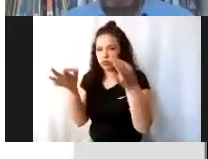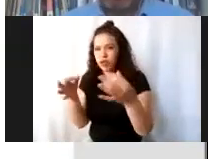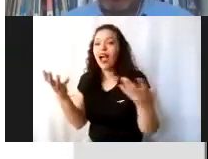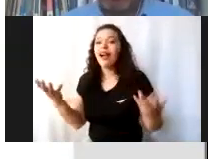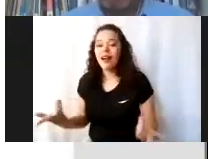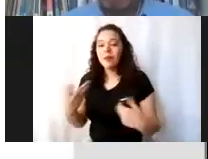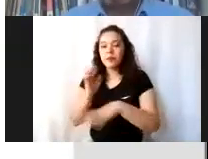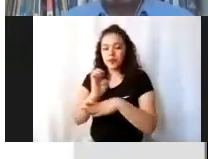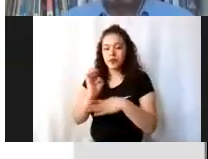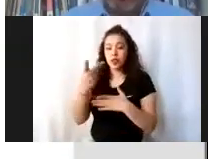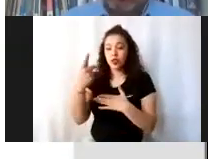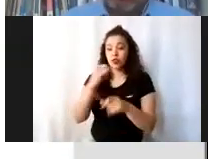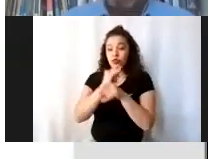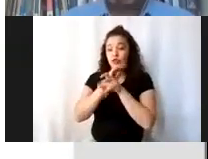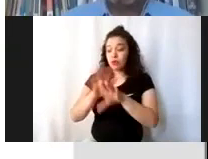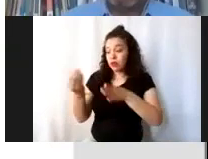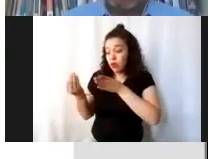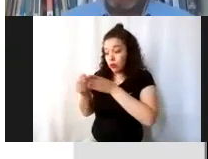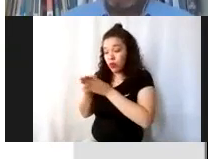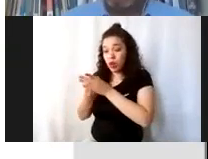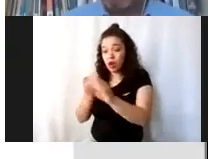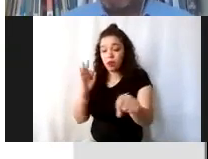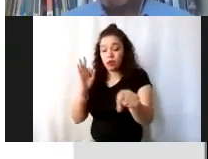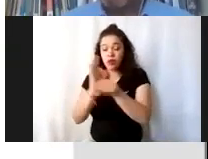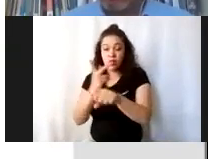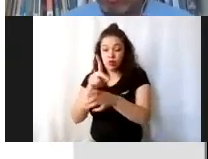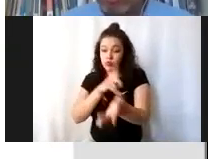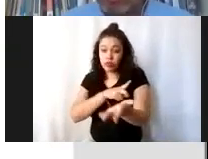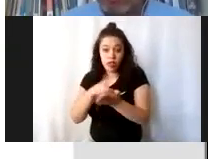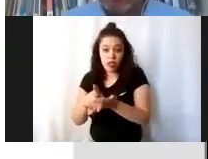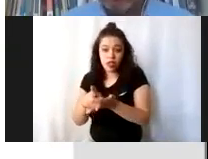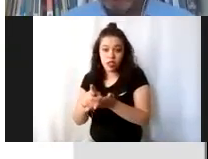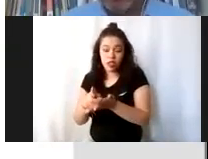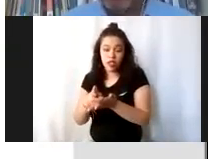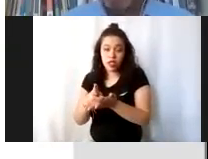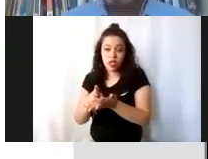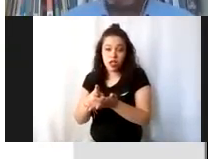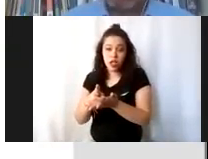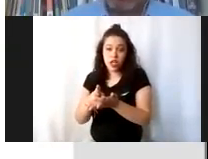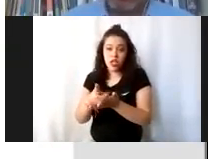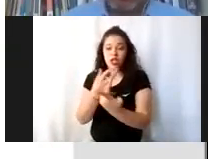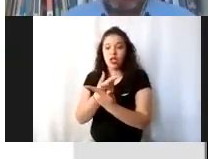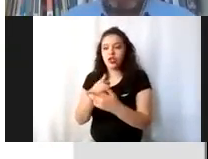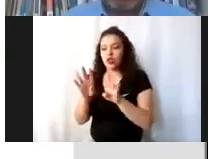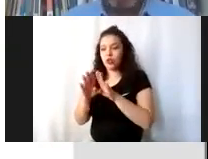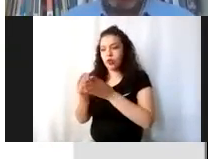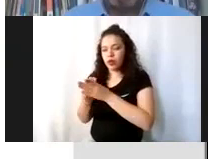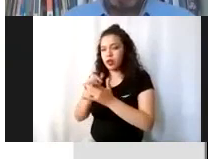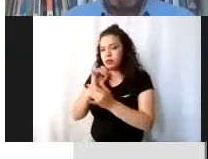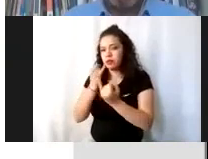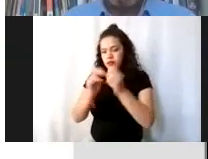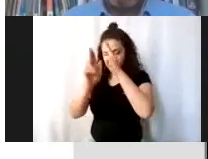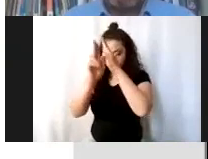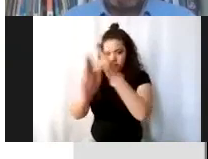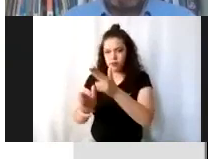debe de proteger los datos, su derecho a la privacidad, a la intimidad y al honor de la persona fallecida. Por ese motivo...